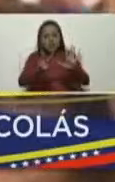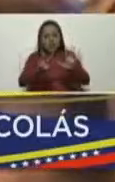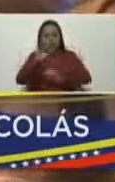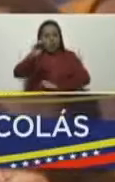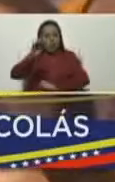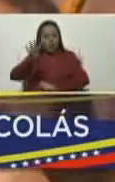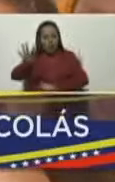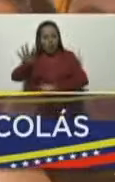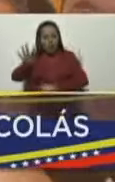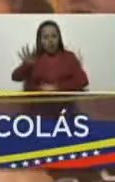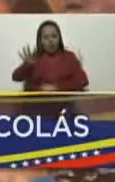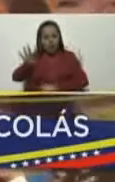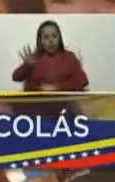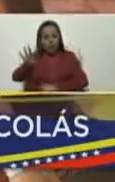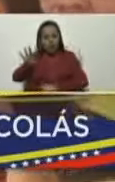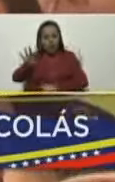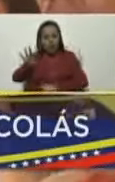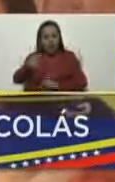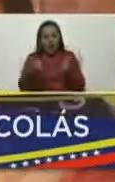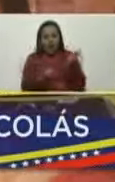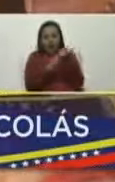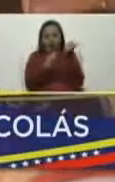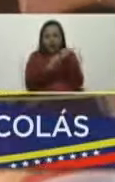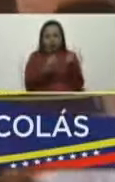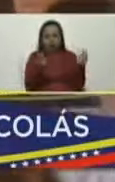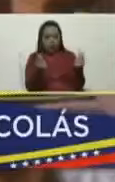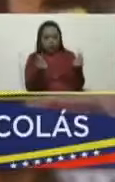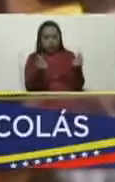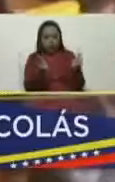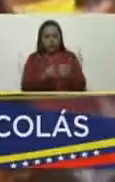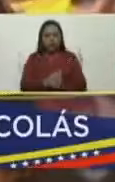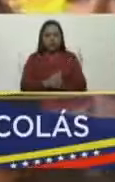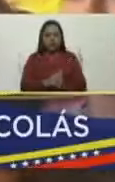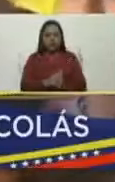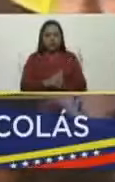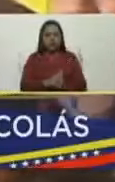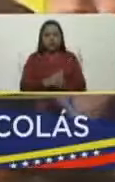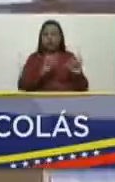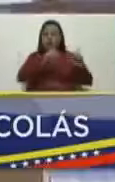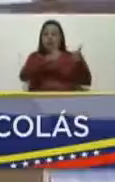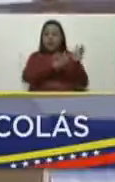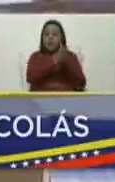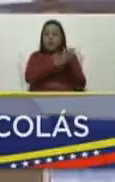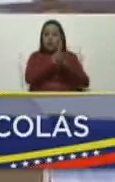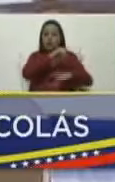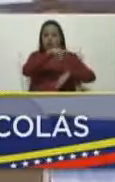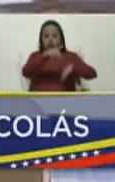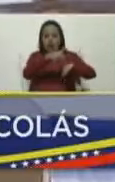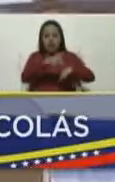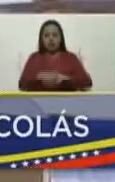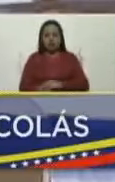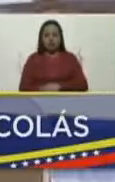726.704 créditos o financiamientos para emprendimientos nacionales.